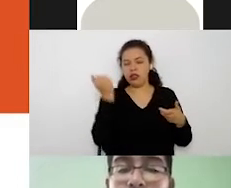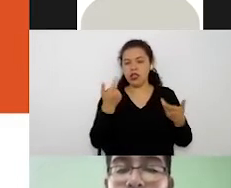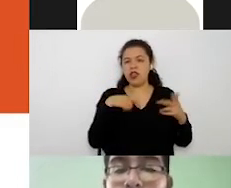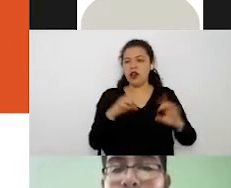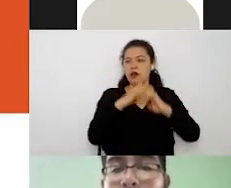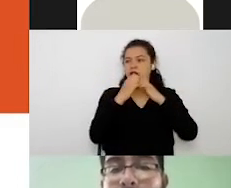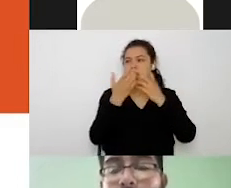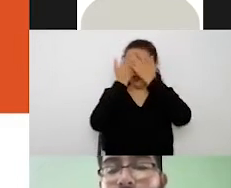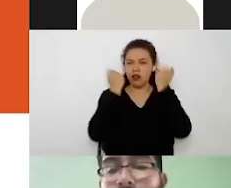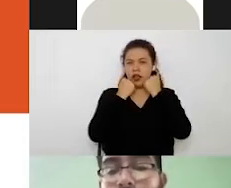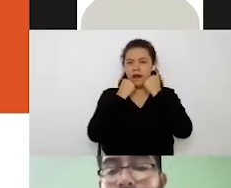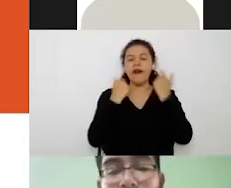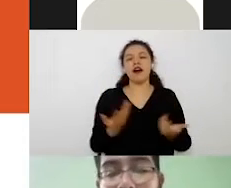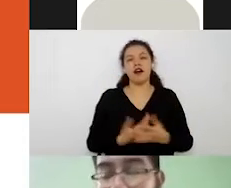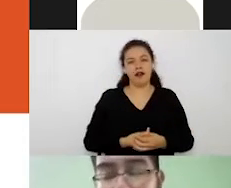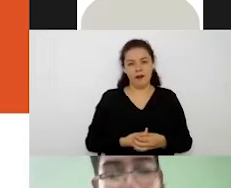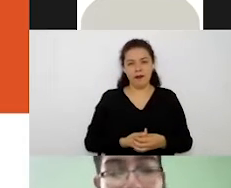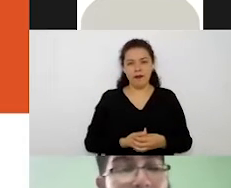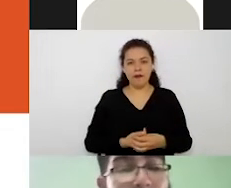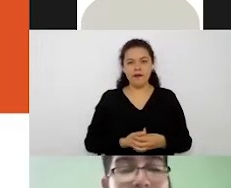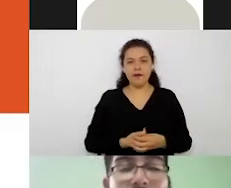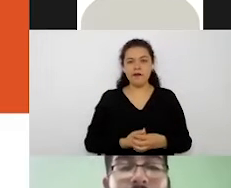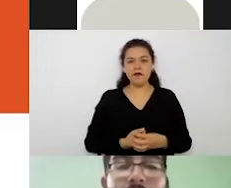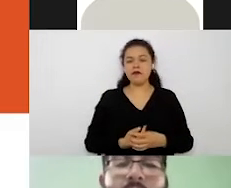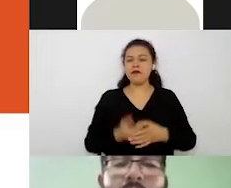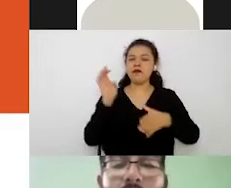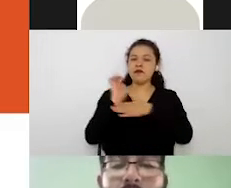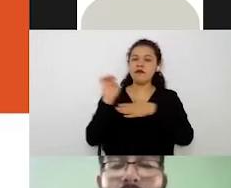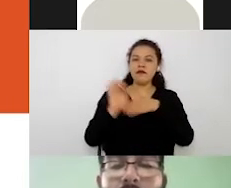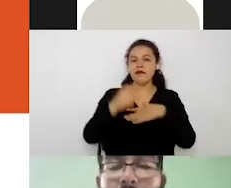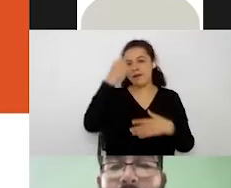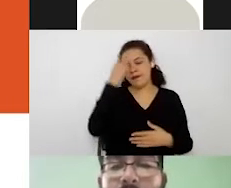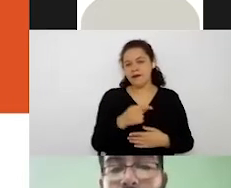emergencia. Entonces, para